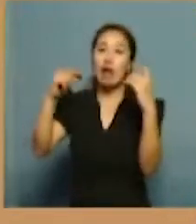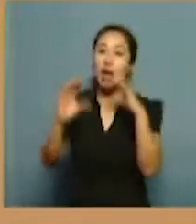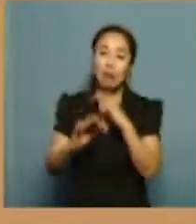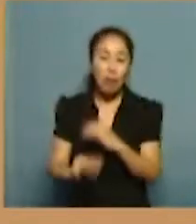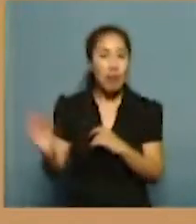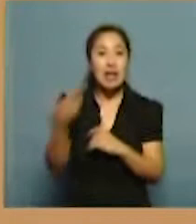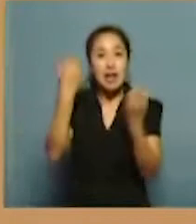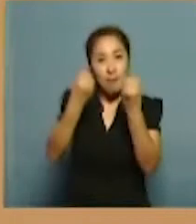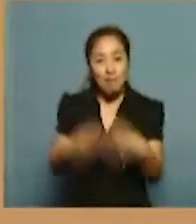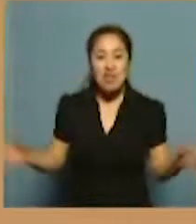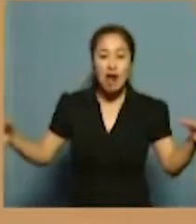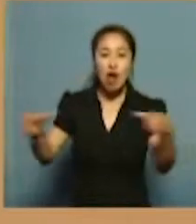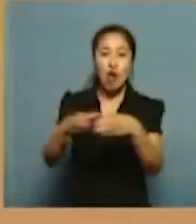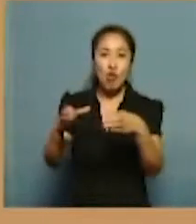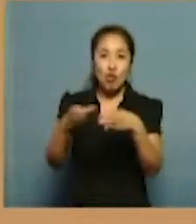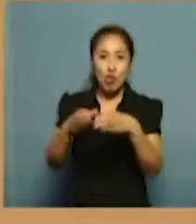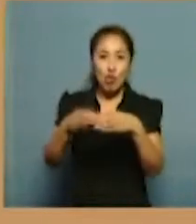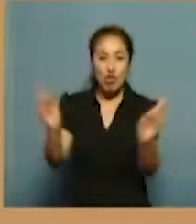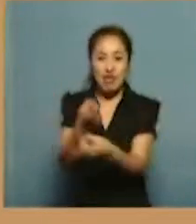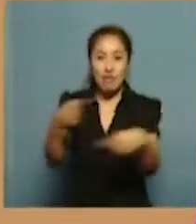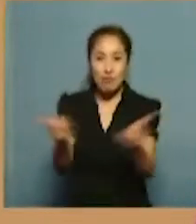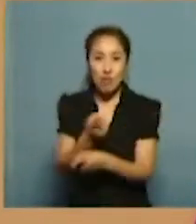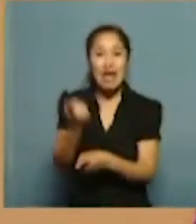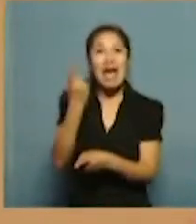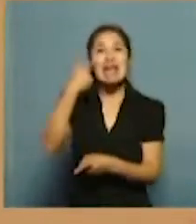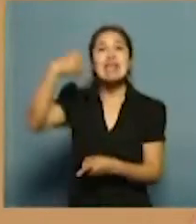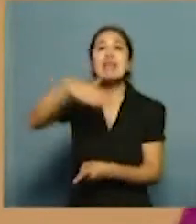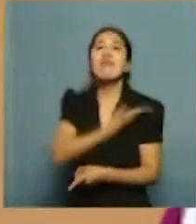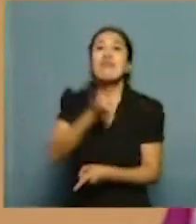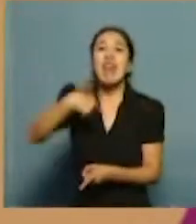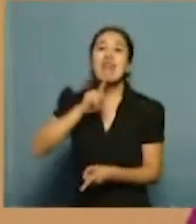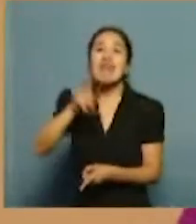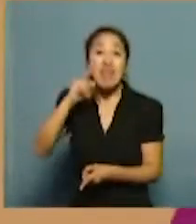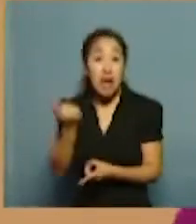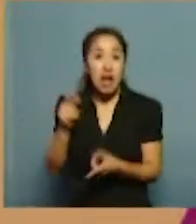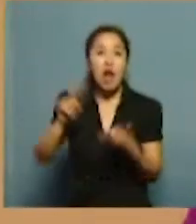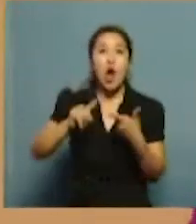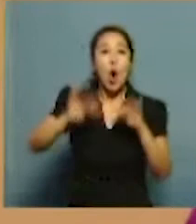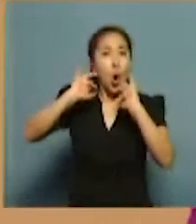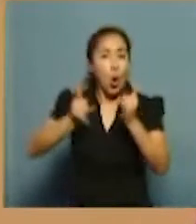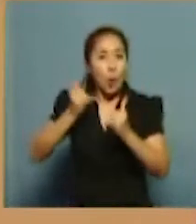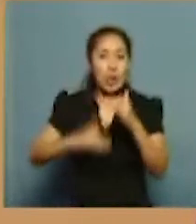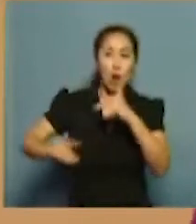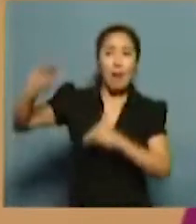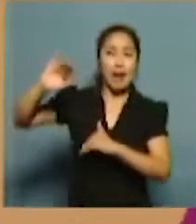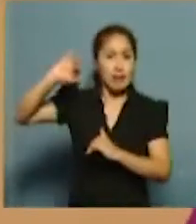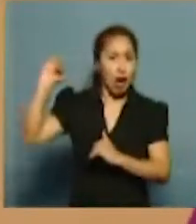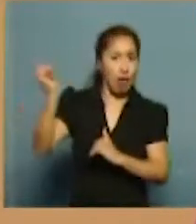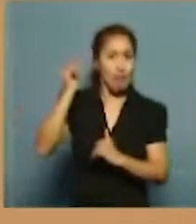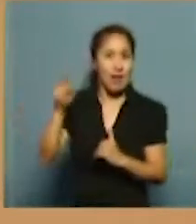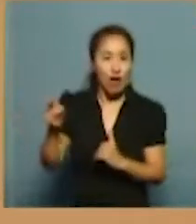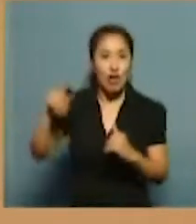entonces empiezan las orquestas peladas la infantil la juvenil y de los mejores los primeros violines